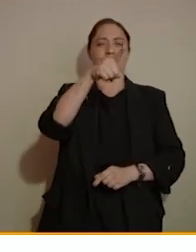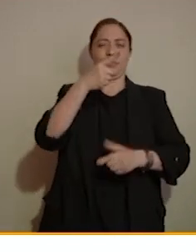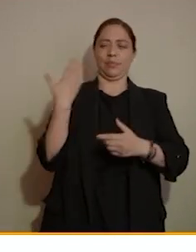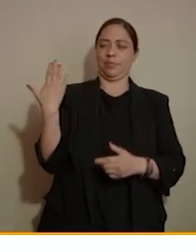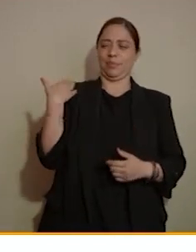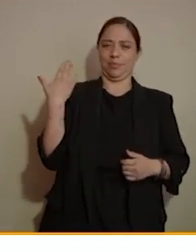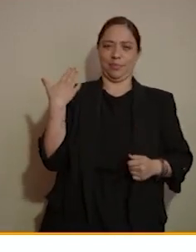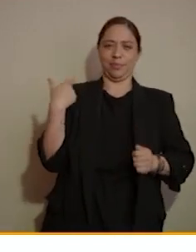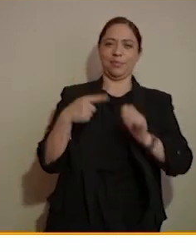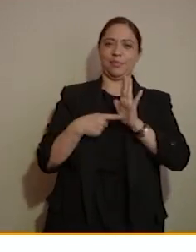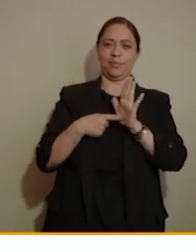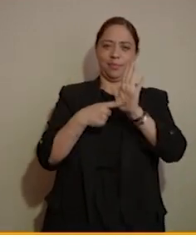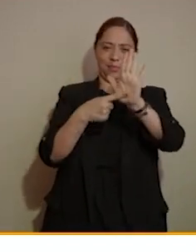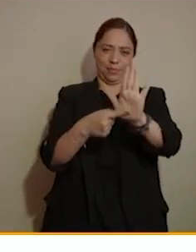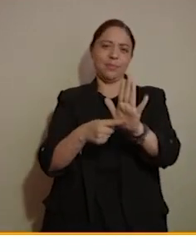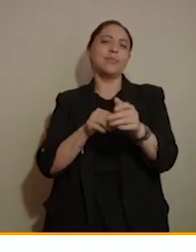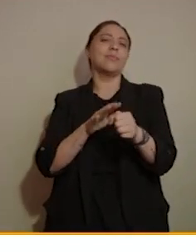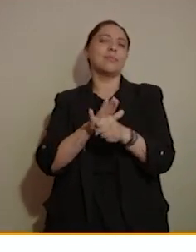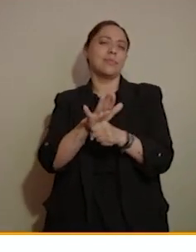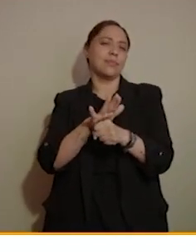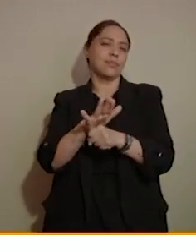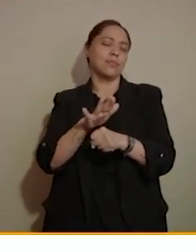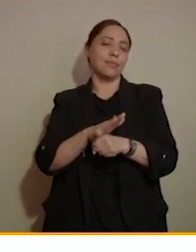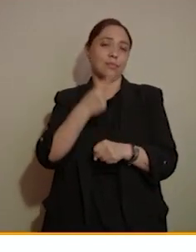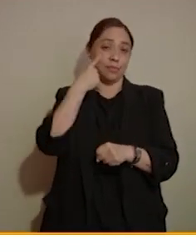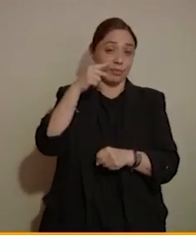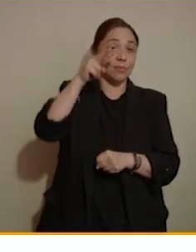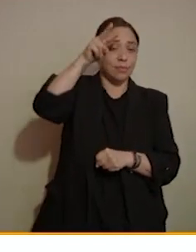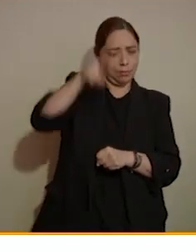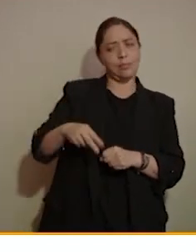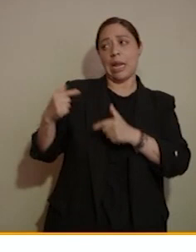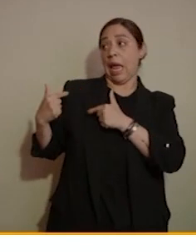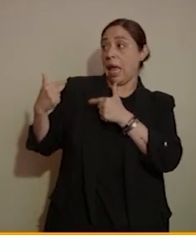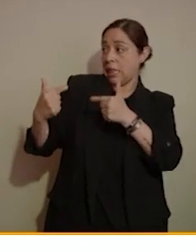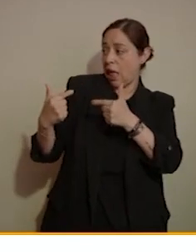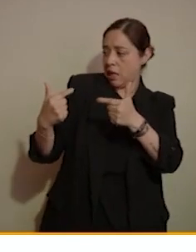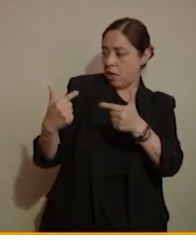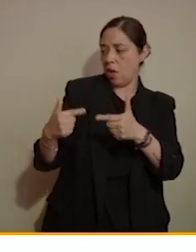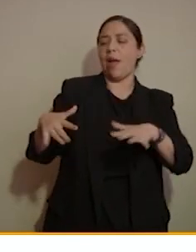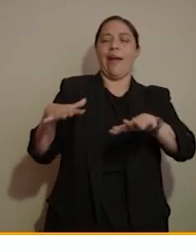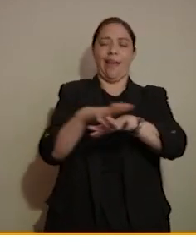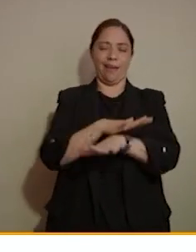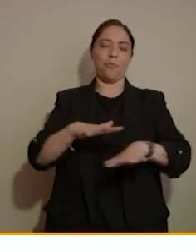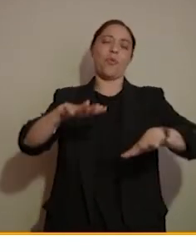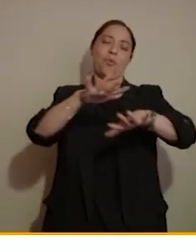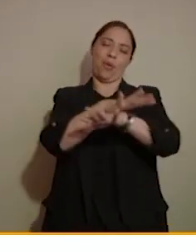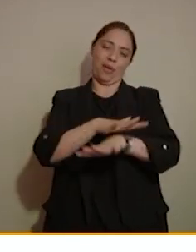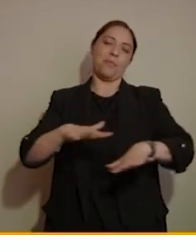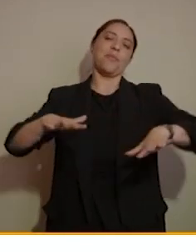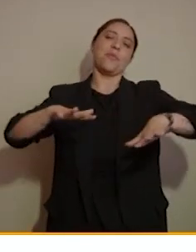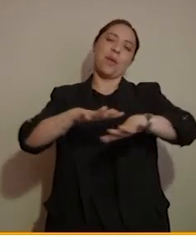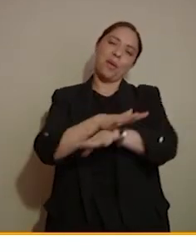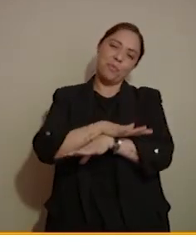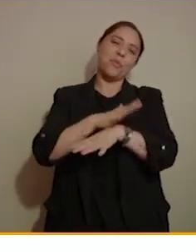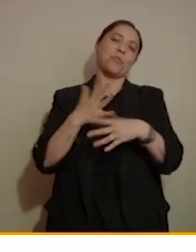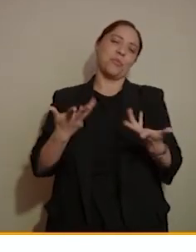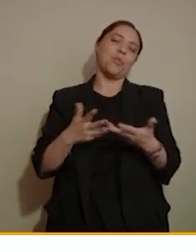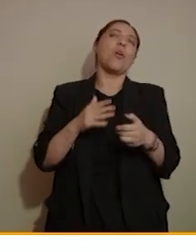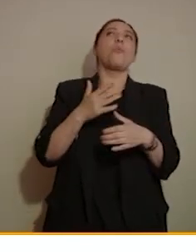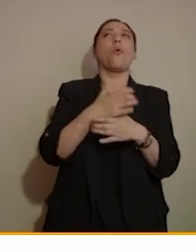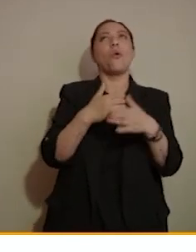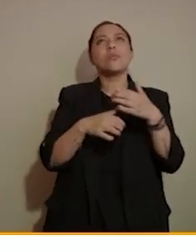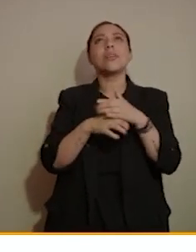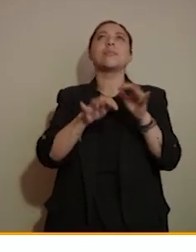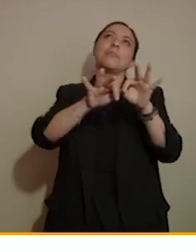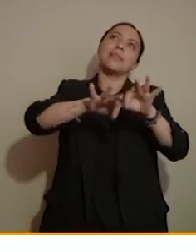previa es el hecho de que hay un cambio generacional en las prioridades, en los valores,